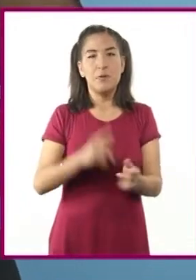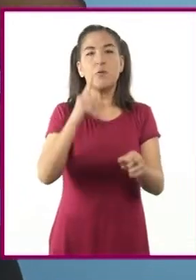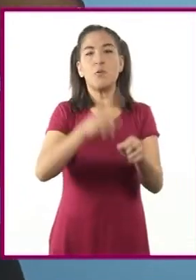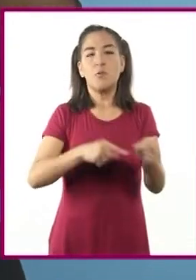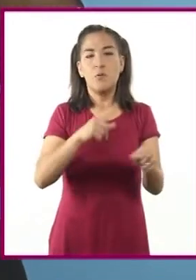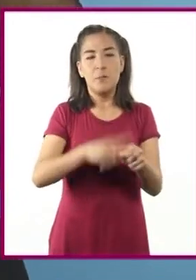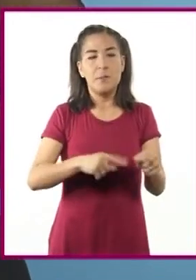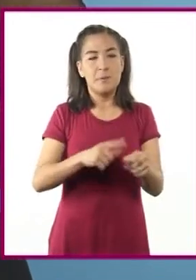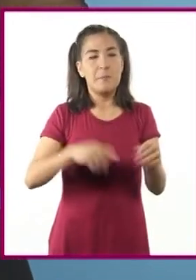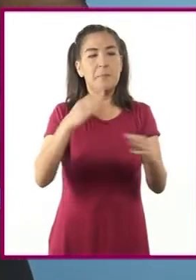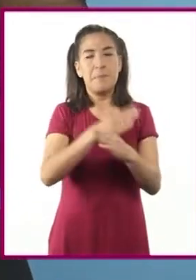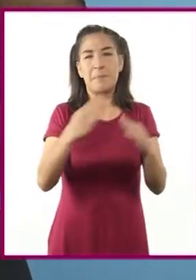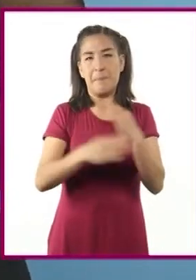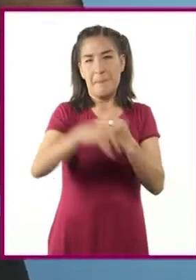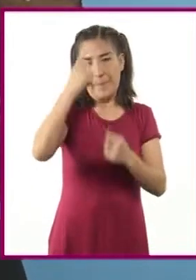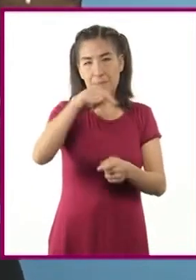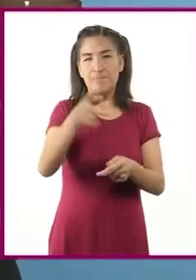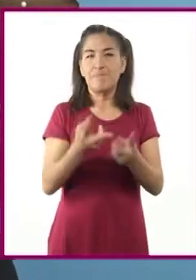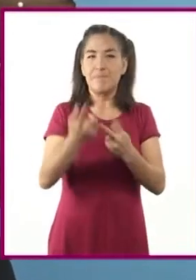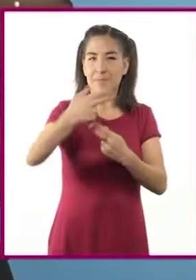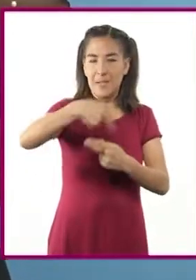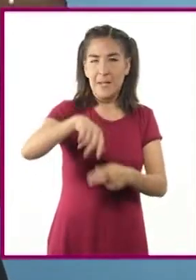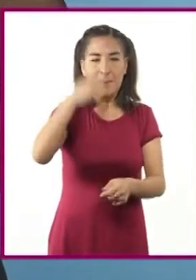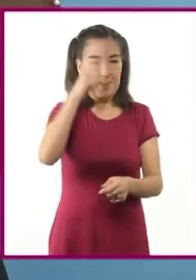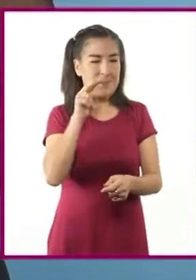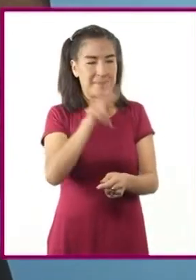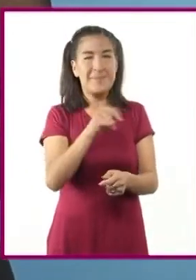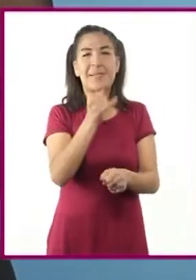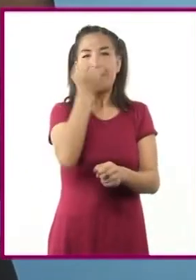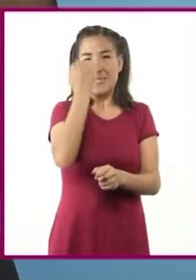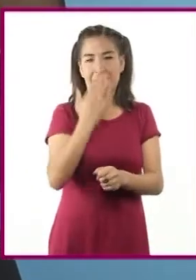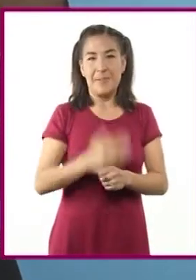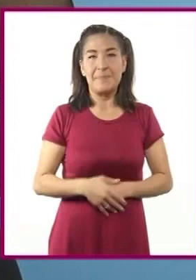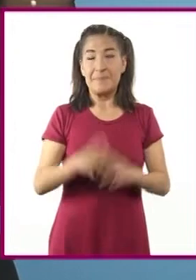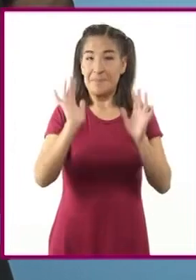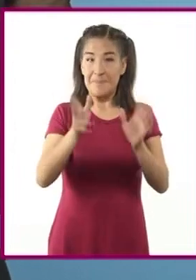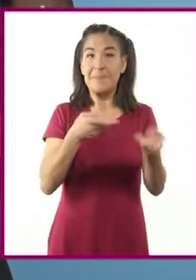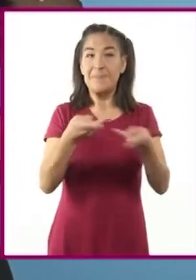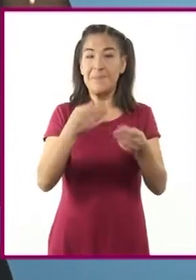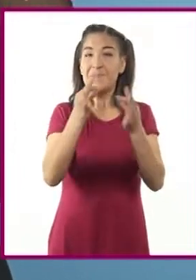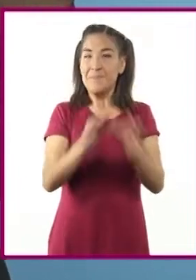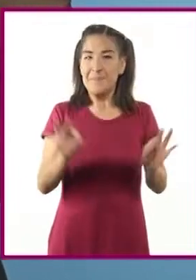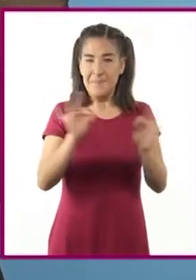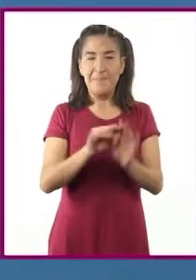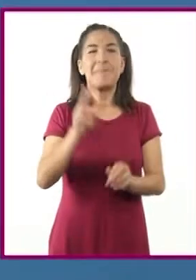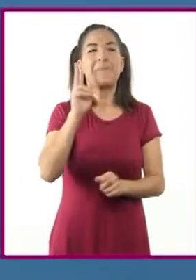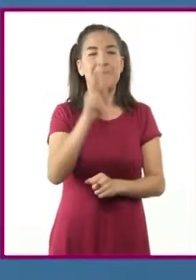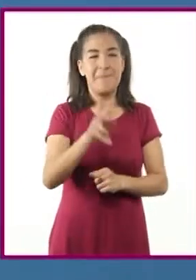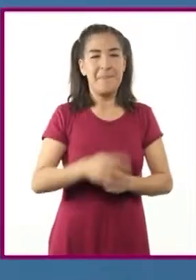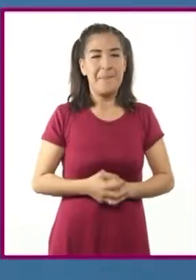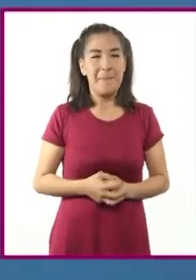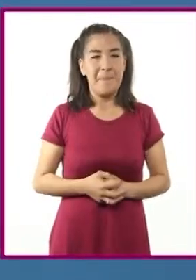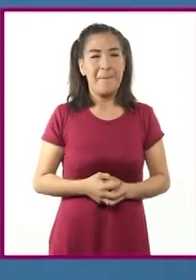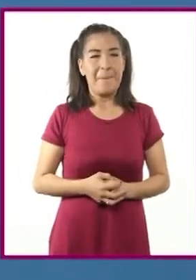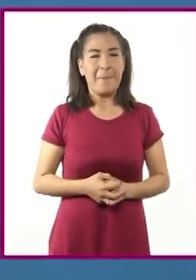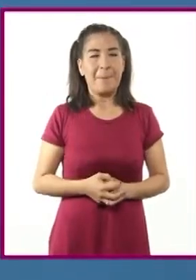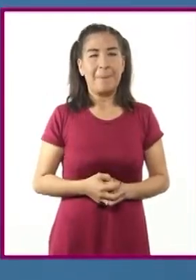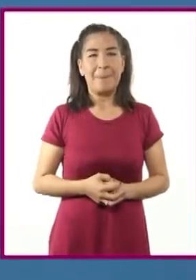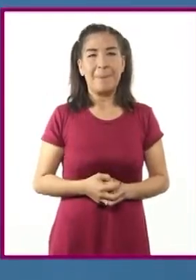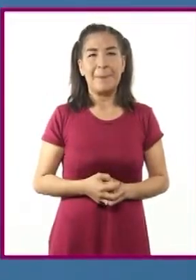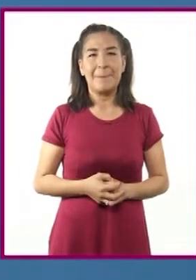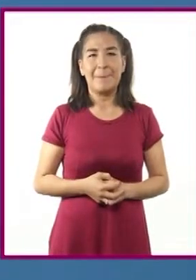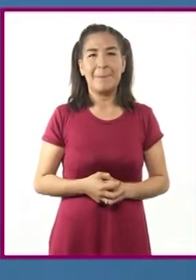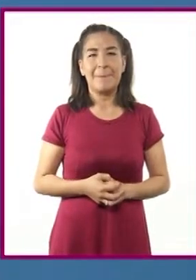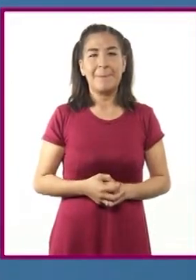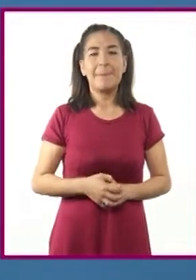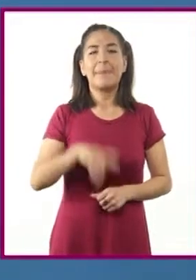colores, material para recortar y obtener imágenes. ¿Listos para comenzar? ¡Adelante! ¿Se han